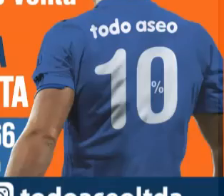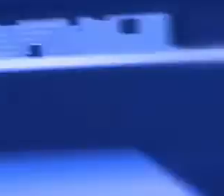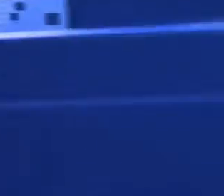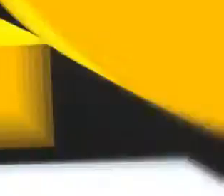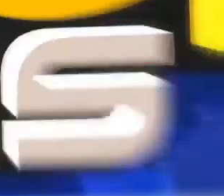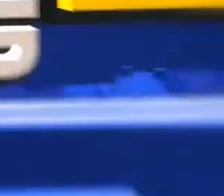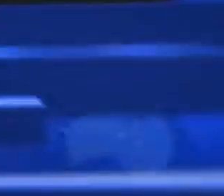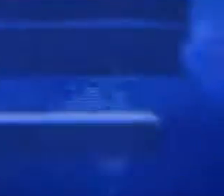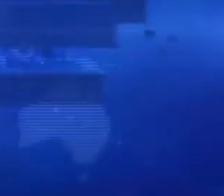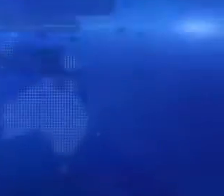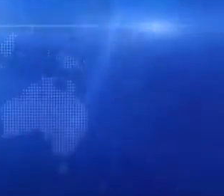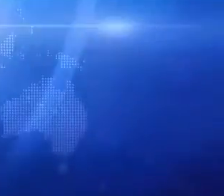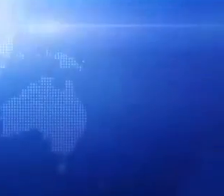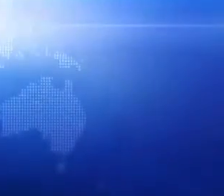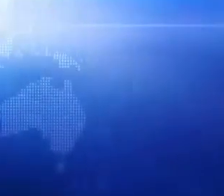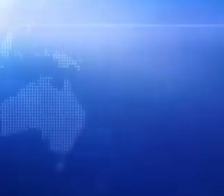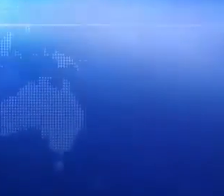venta.